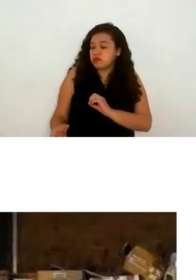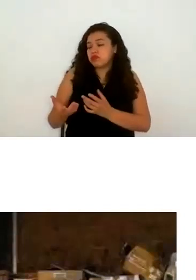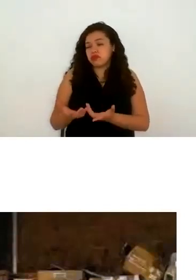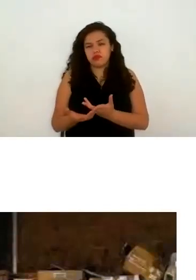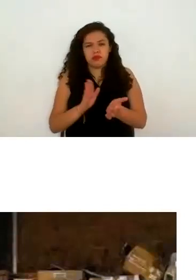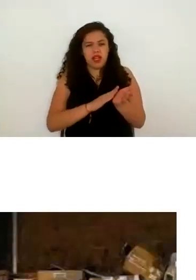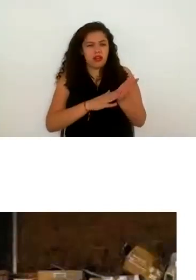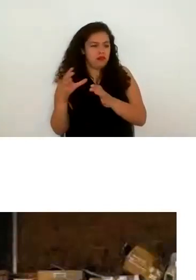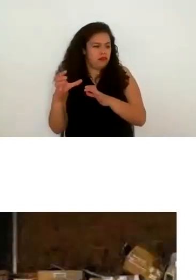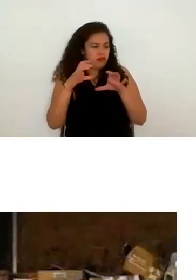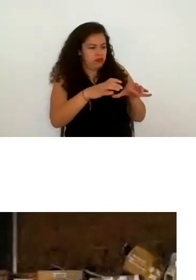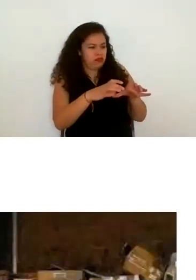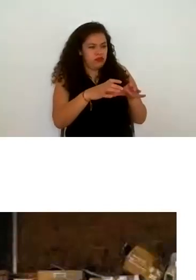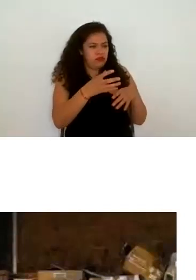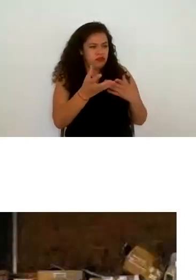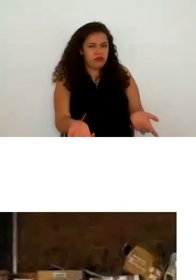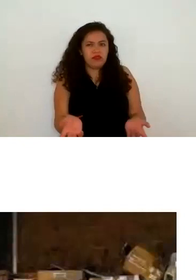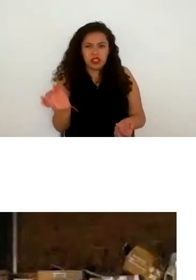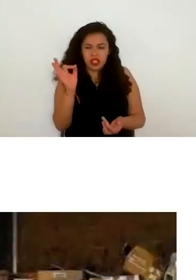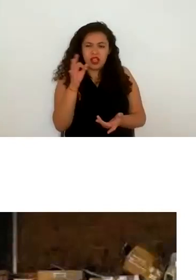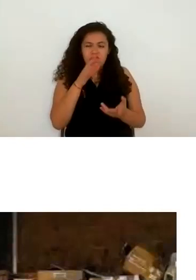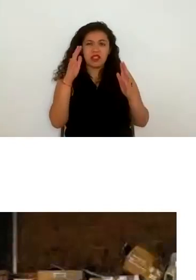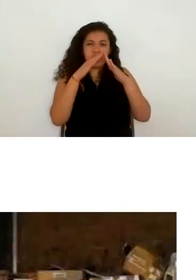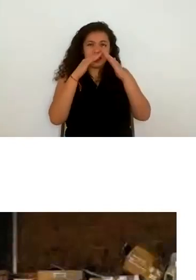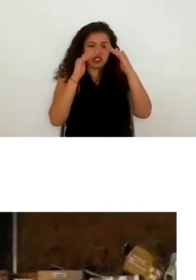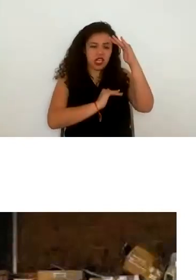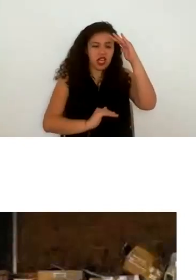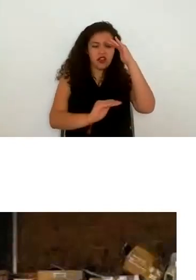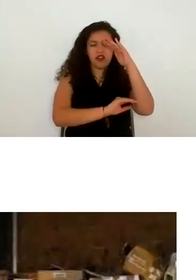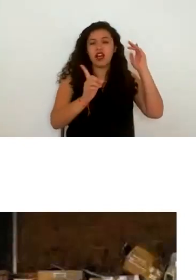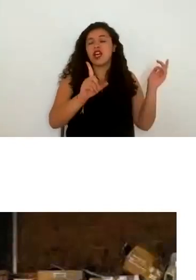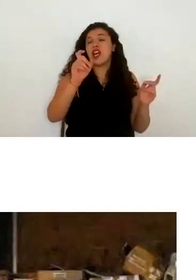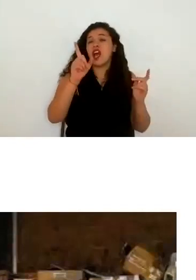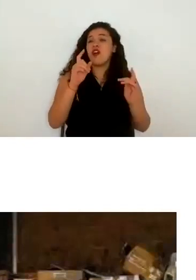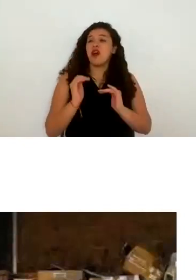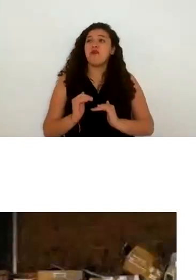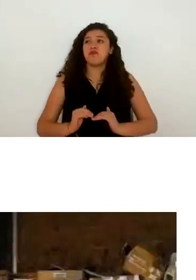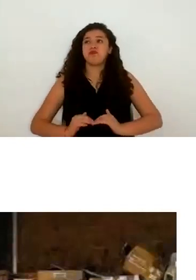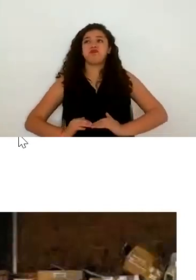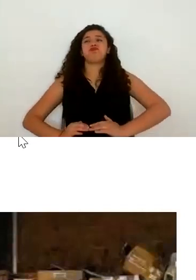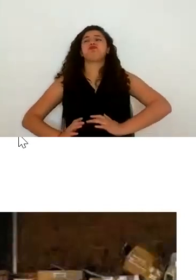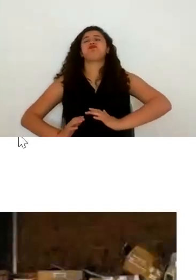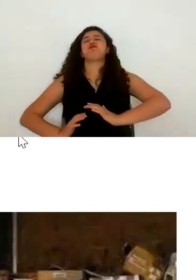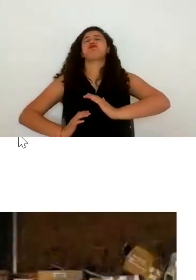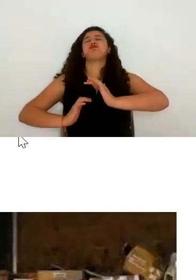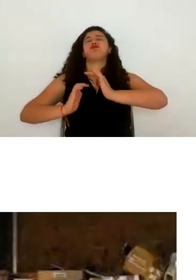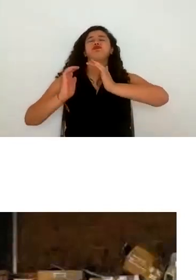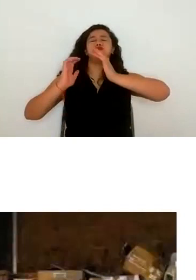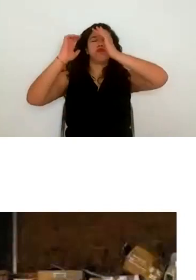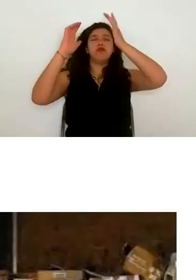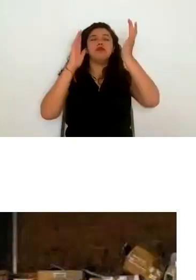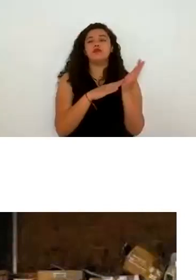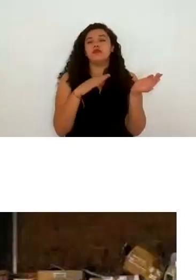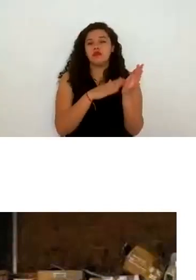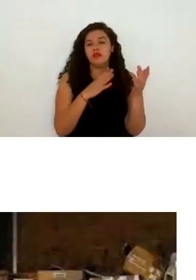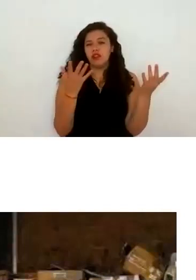Entonces, podría ser que sea un sótano y que tenga filtración de humedad, y los expedientes pues se van a